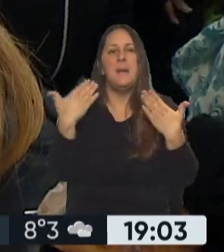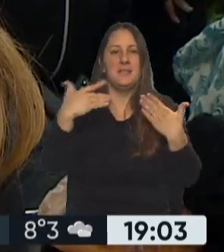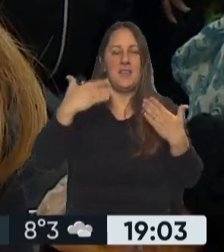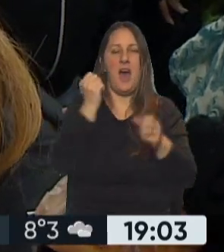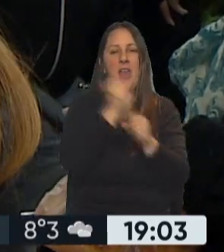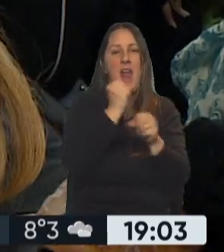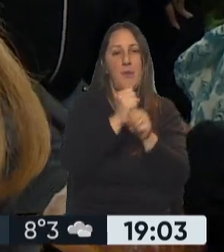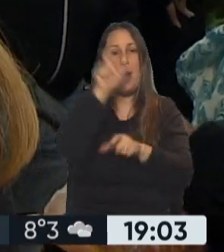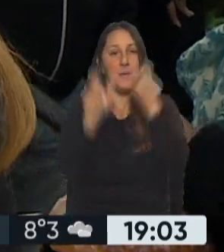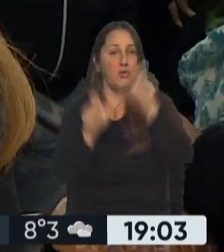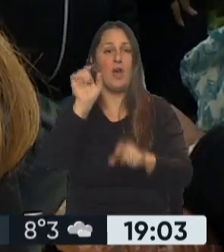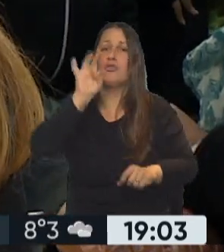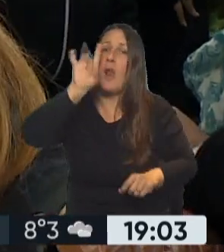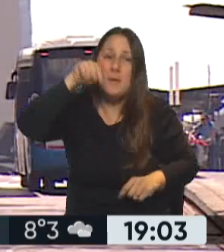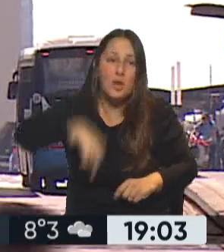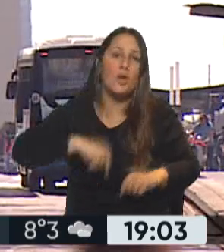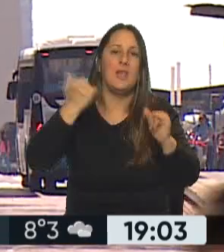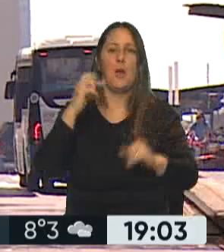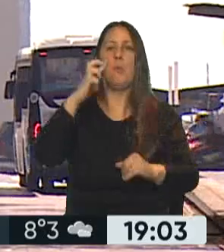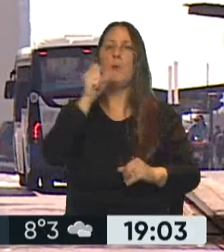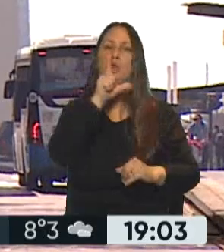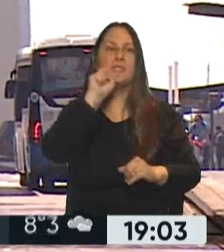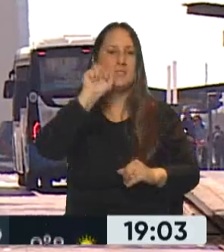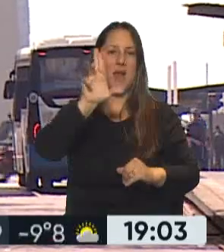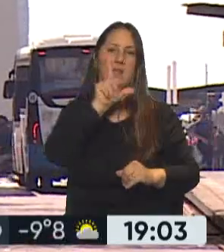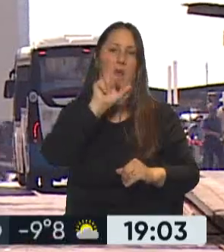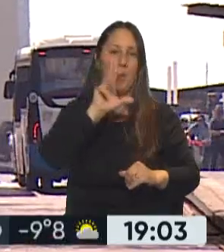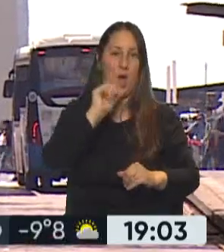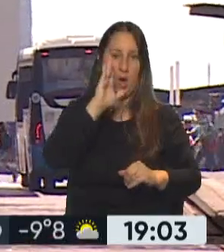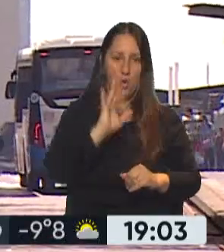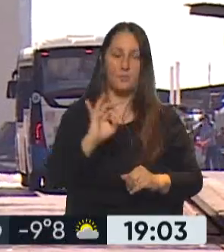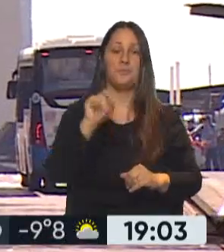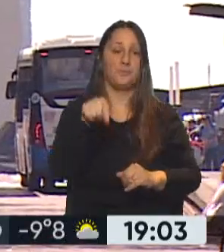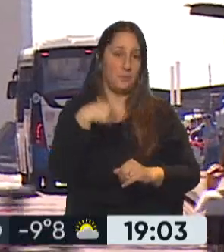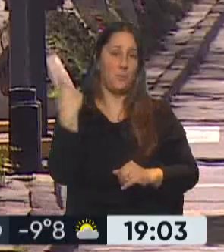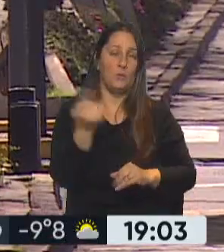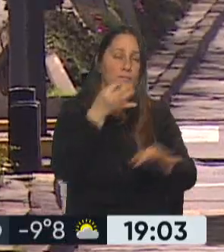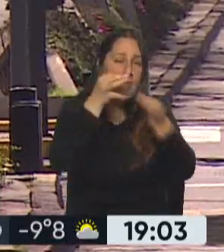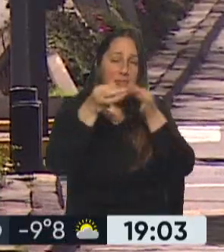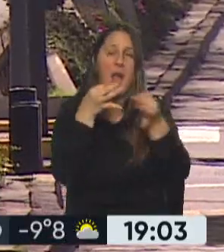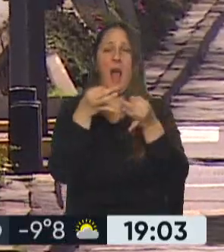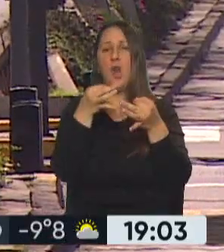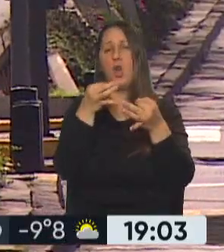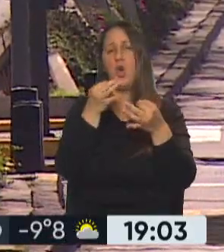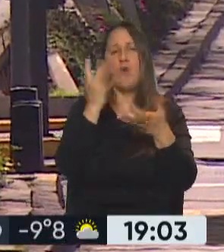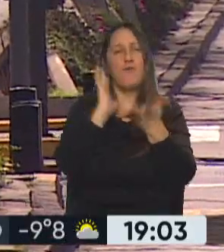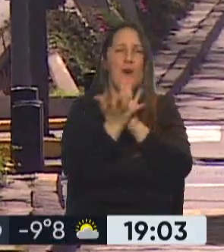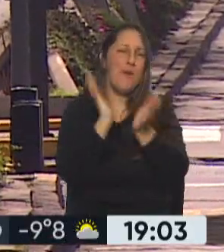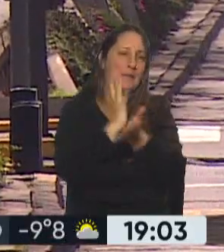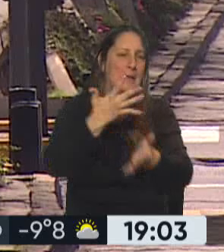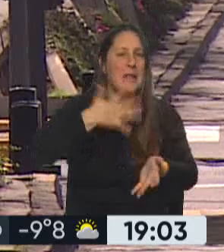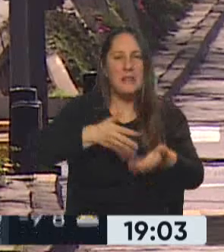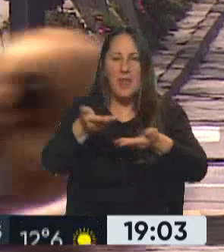personas que hoy tienen solamente el potencial trabajo. Si hacemos este esfuerzo y si lo construimos desde el diálogo y desde un entendimiento,